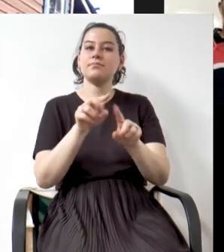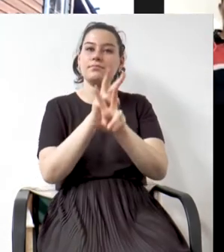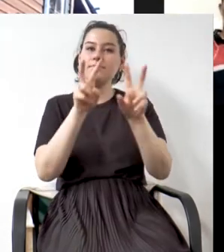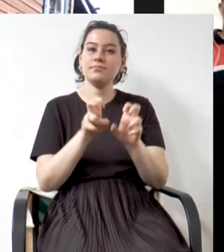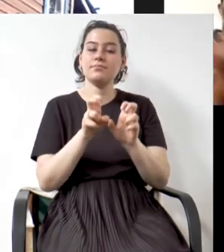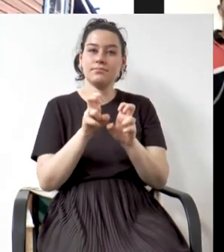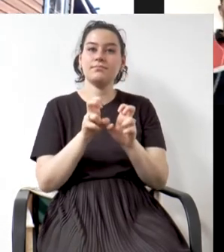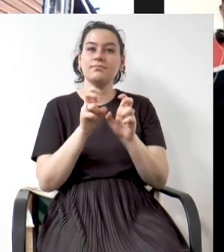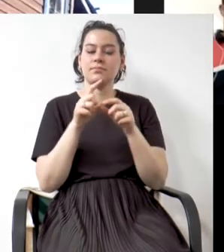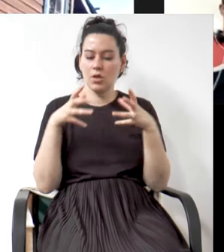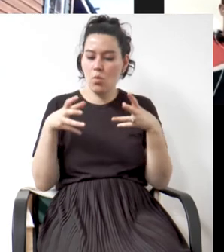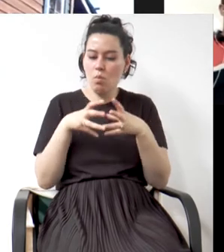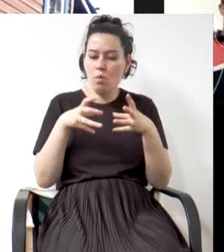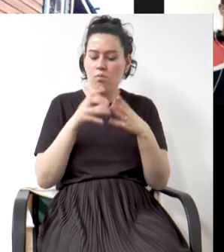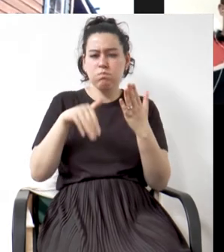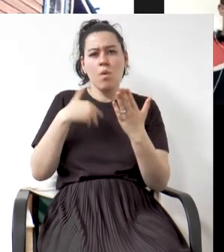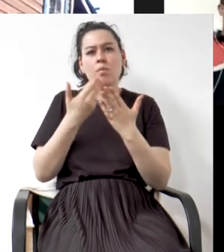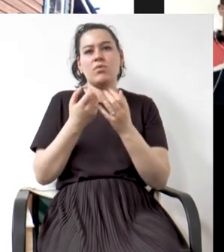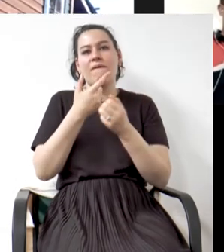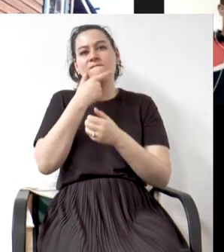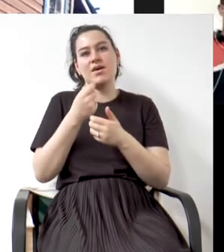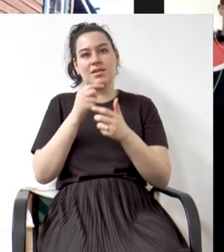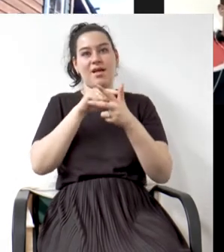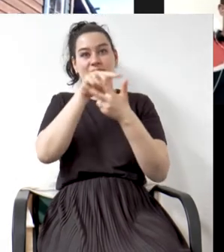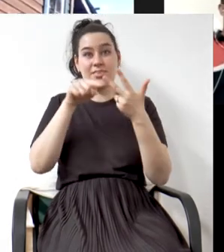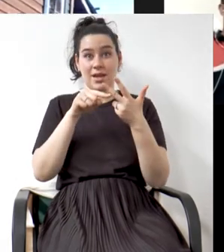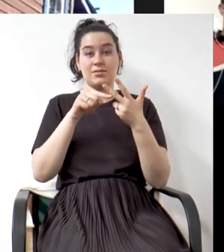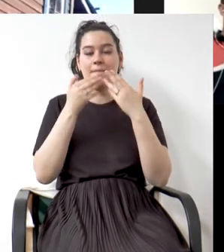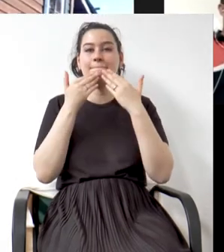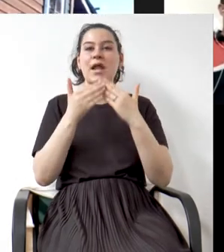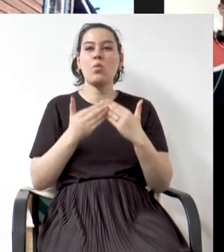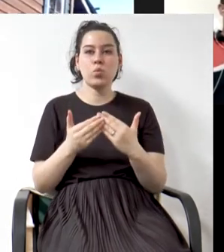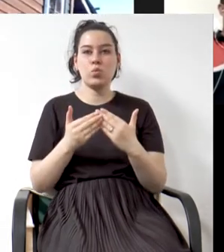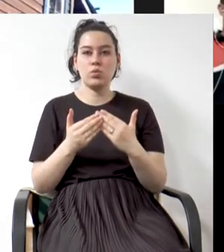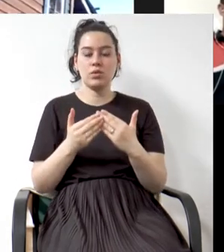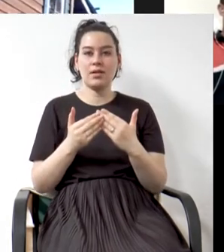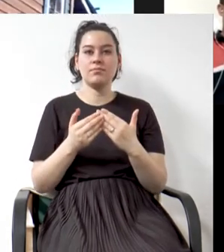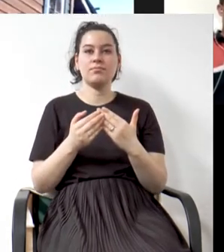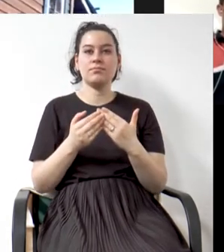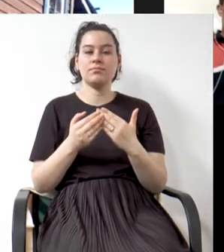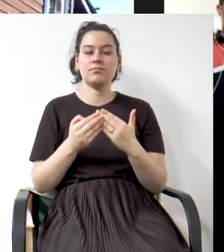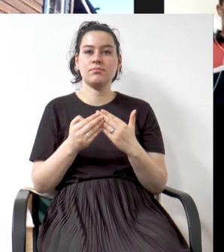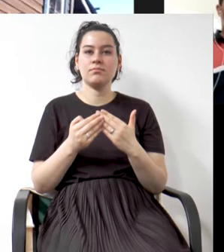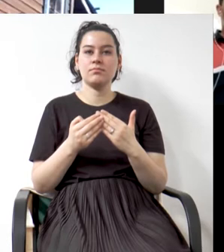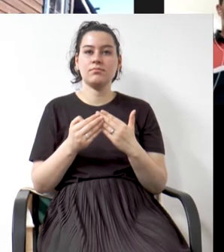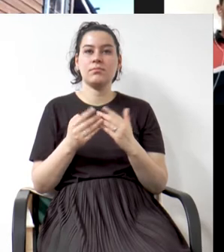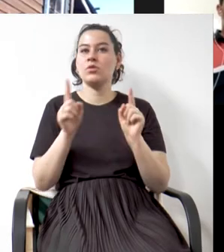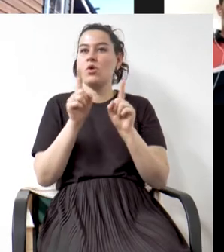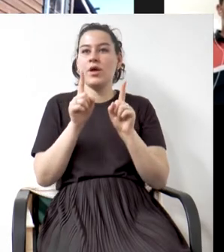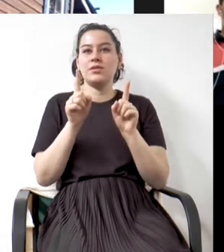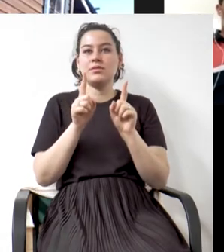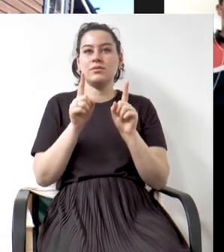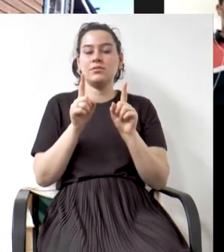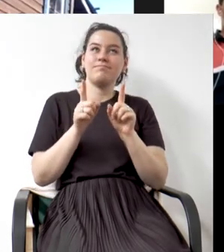grupo se propuso facilitar tres preguntas que en ningún caso tienen la intención de